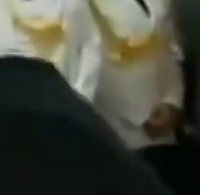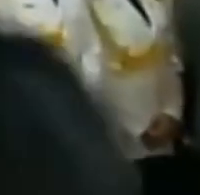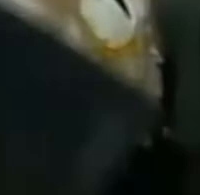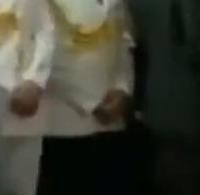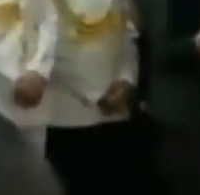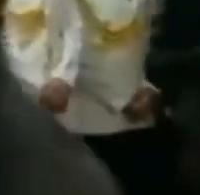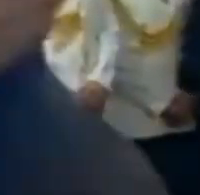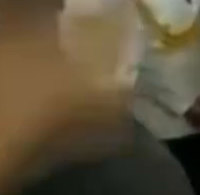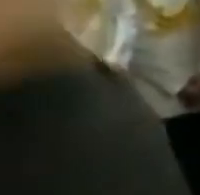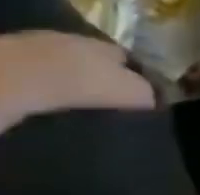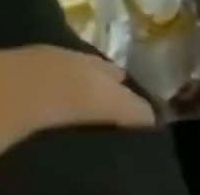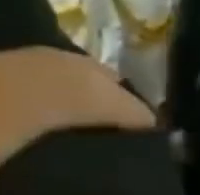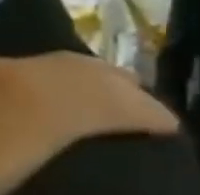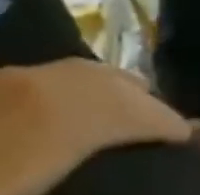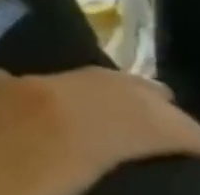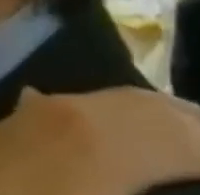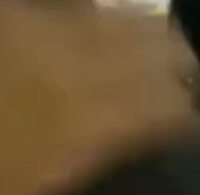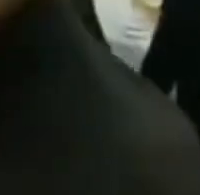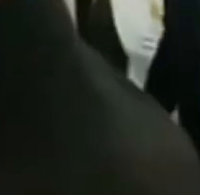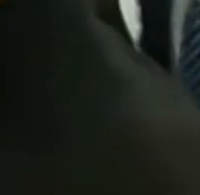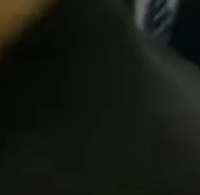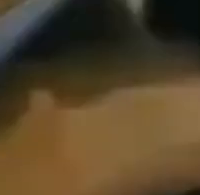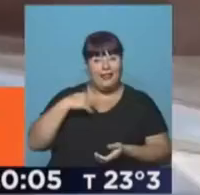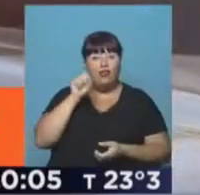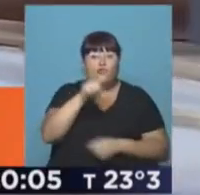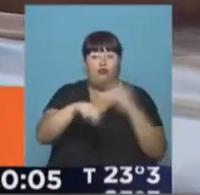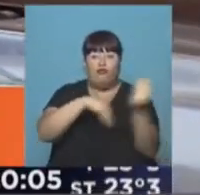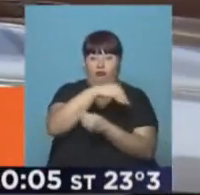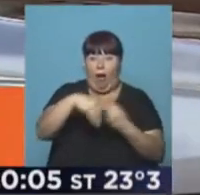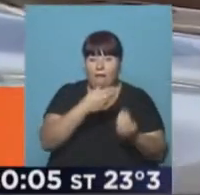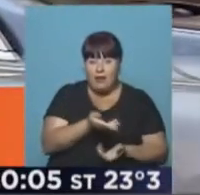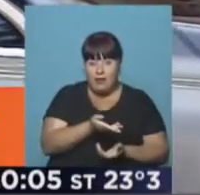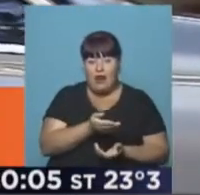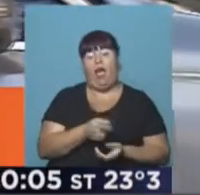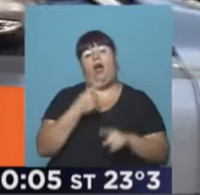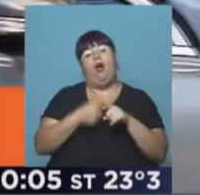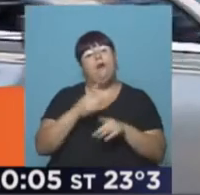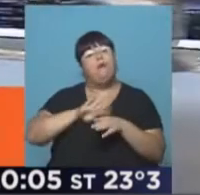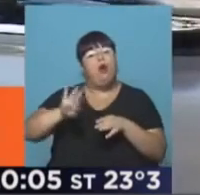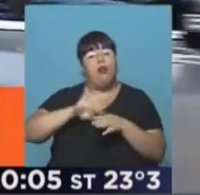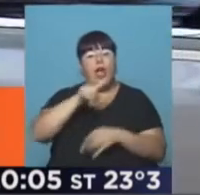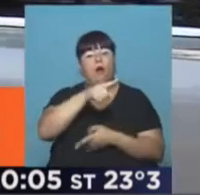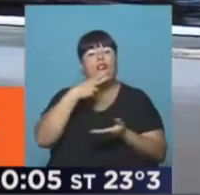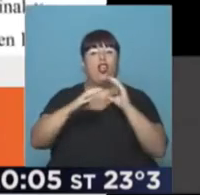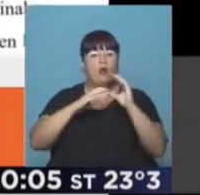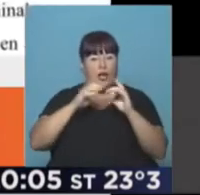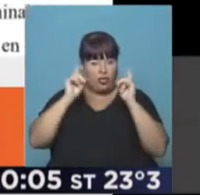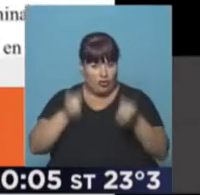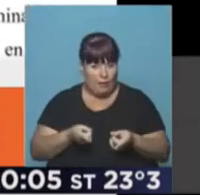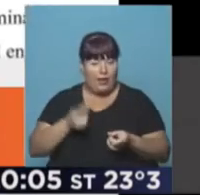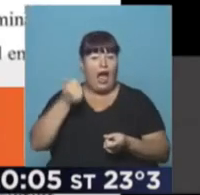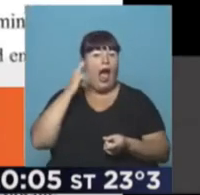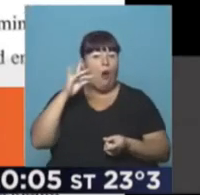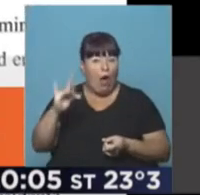decir, quería que su familia, con su padre a la cabeza, no pague lo que debe, y el Estado asuma las pérdidas. Por este